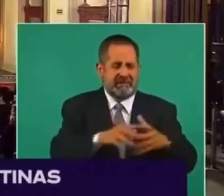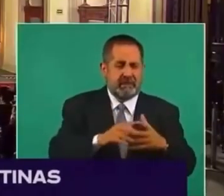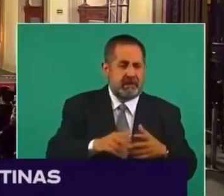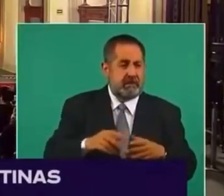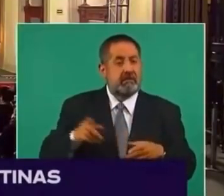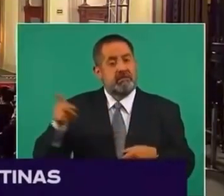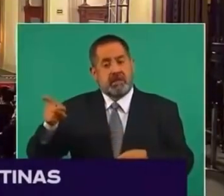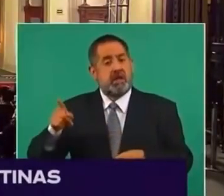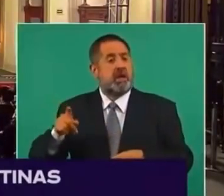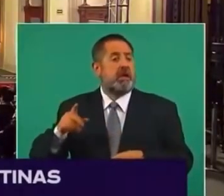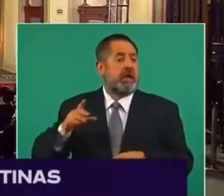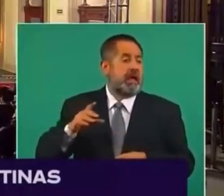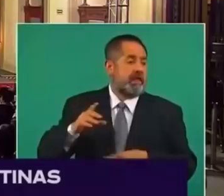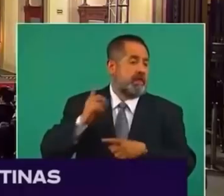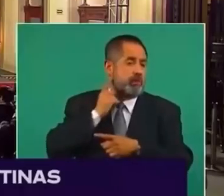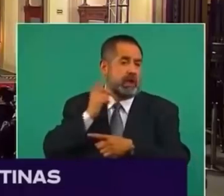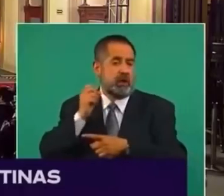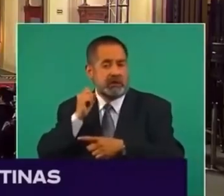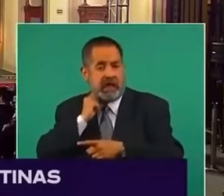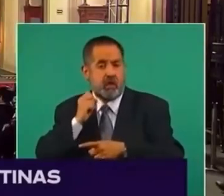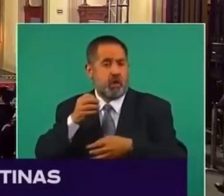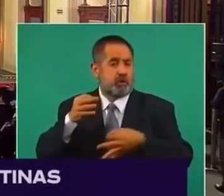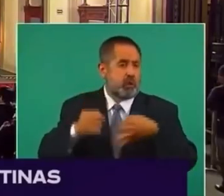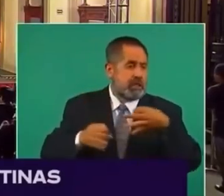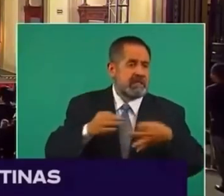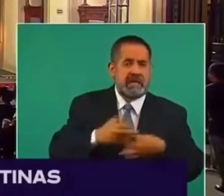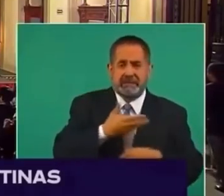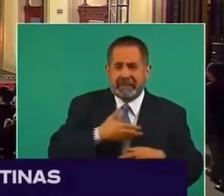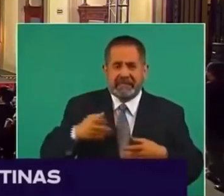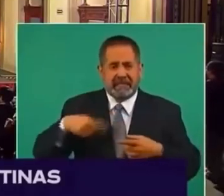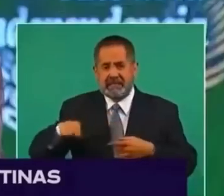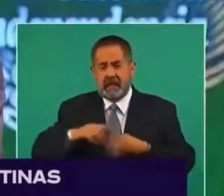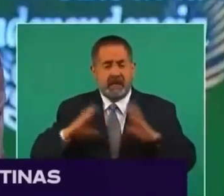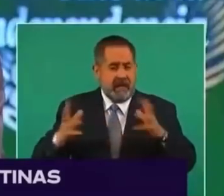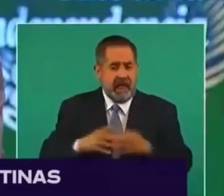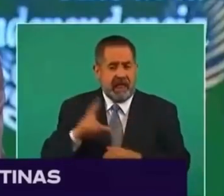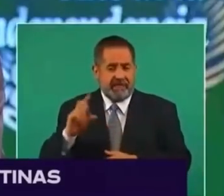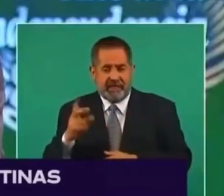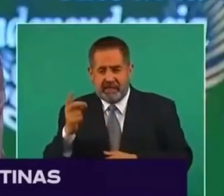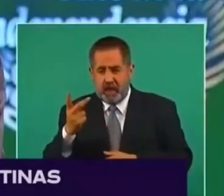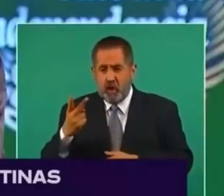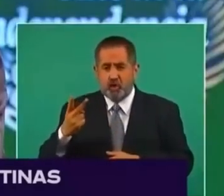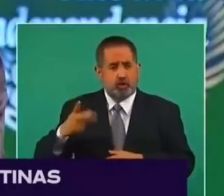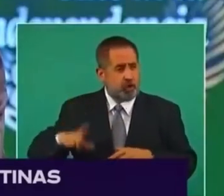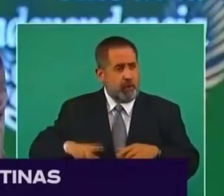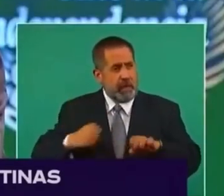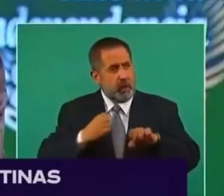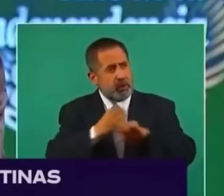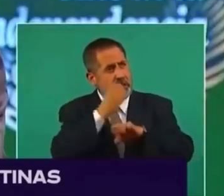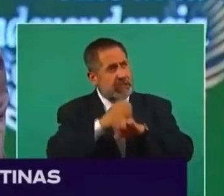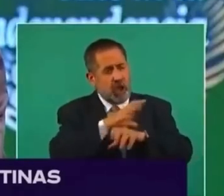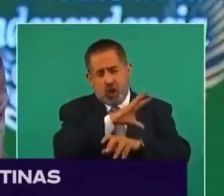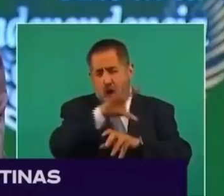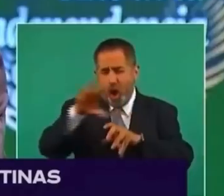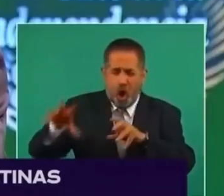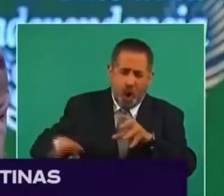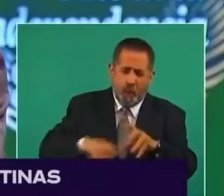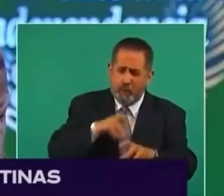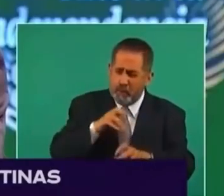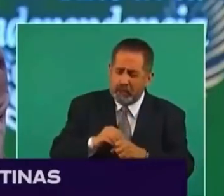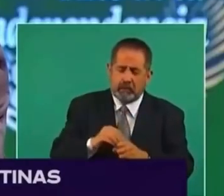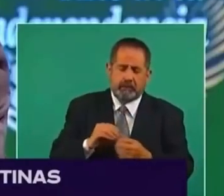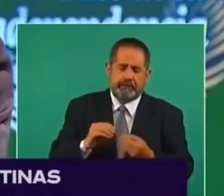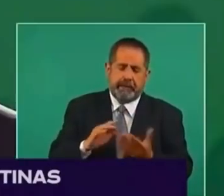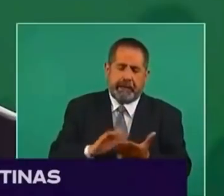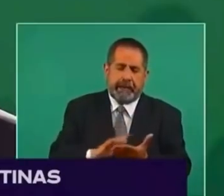que ha pasado ha sido una consecuencia directa de las decisiones y acciones que este grupo de epidemiólogos, avalados por el